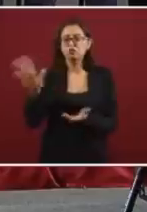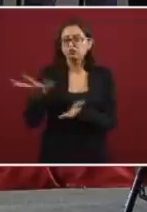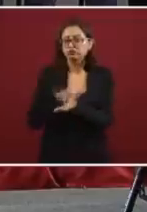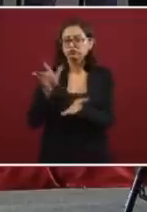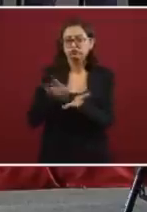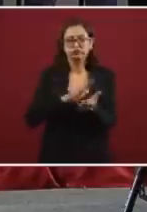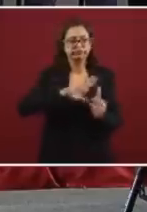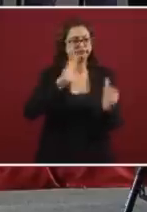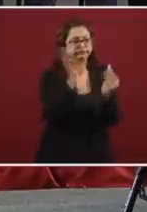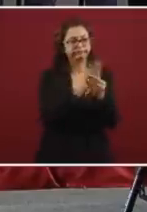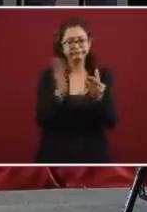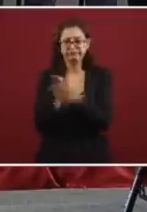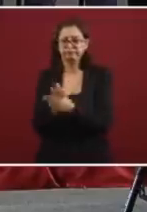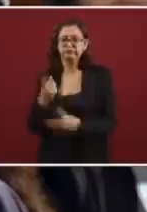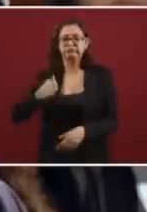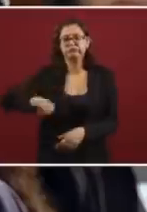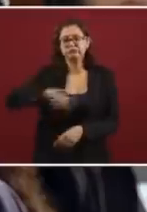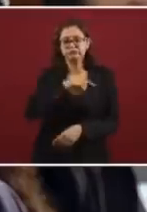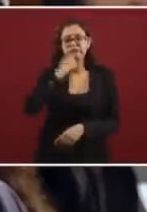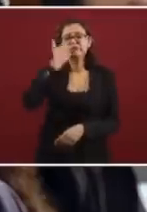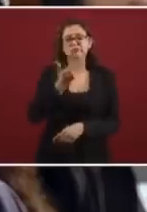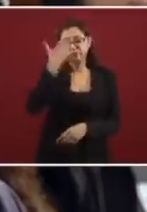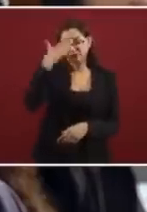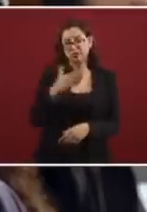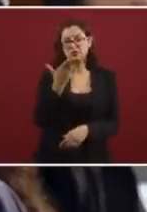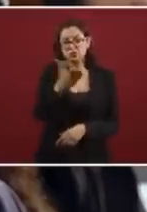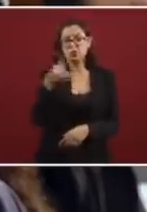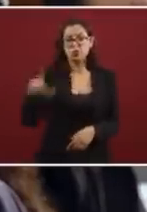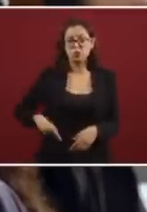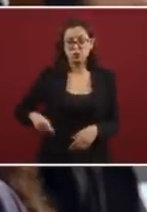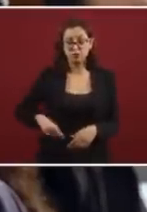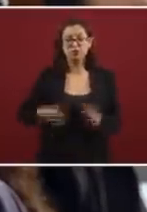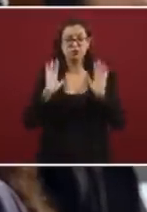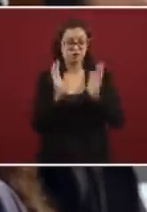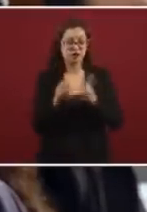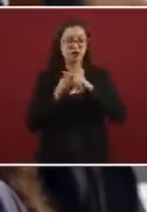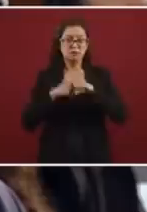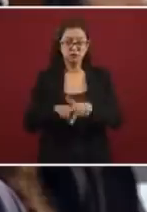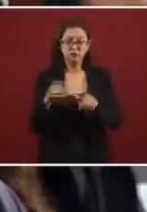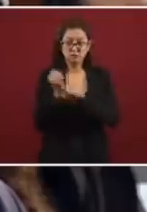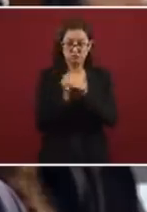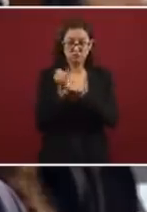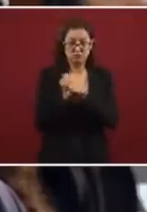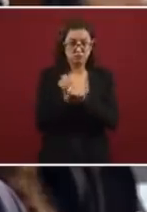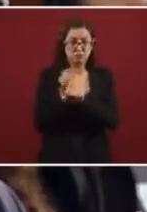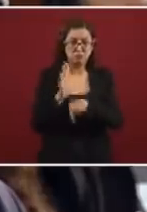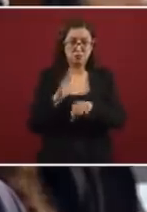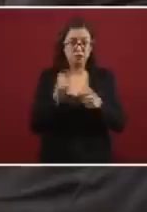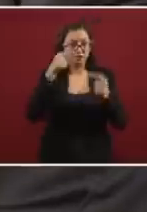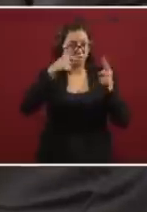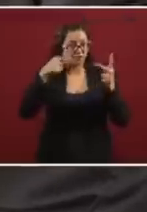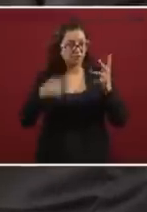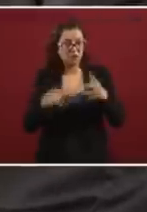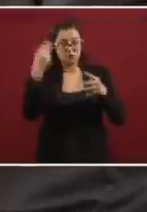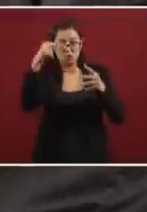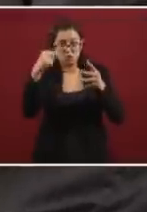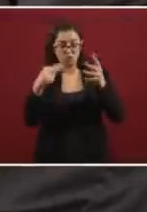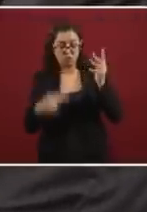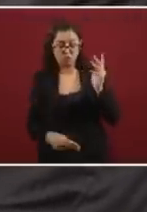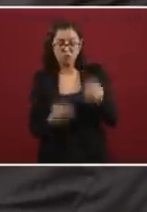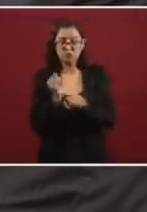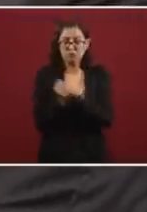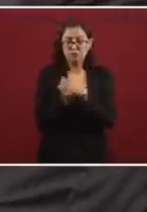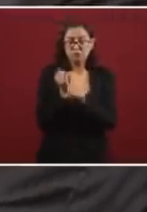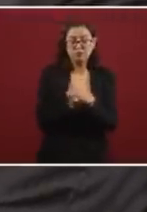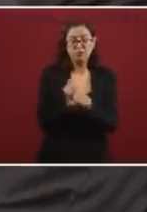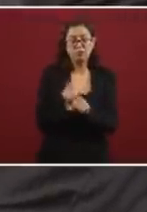publicamos y nos interesa mucho saber si su gobierno está investigando y va a investigar a las personas mencionadas en estos se lo digo así